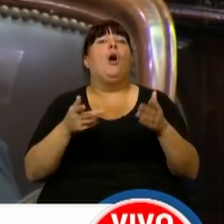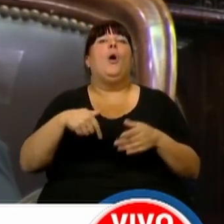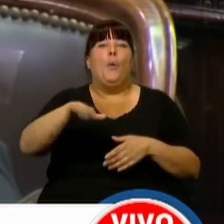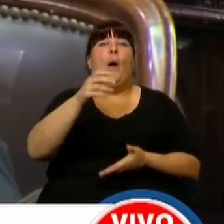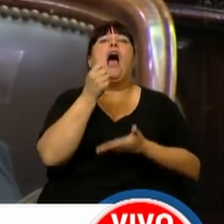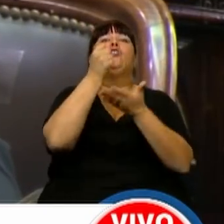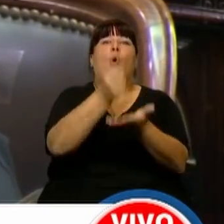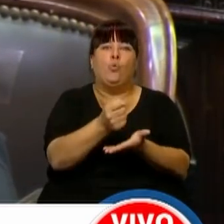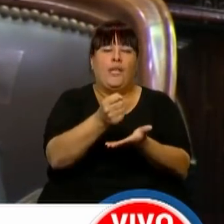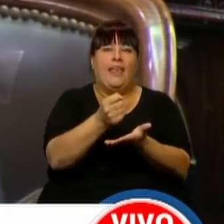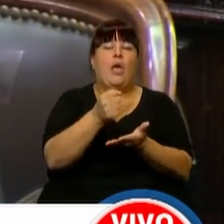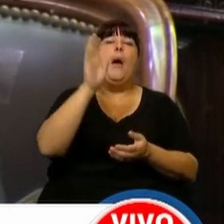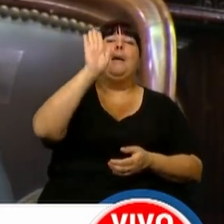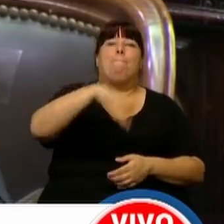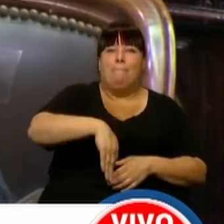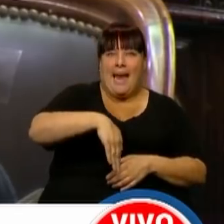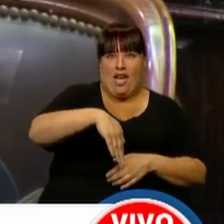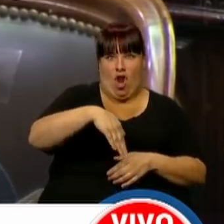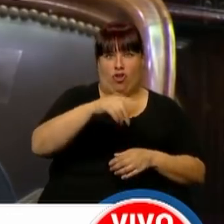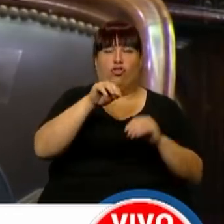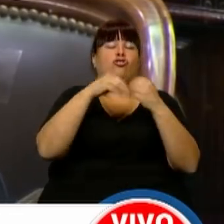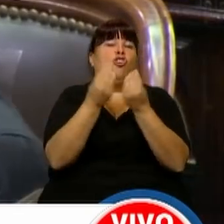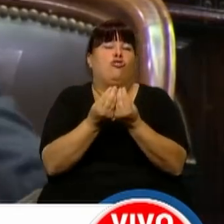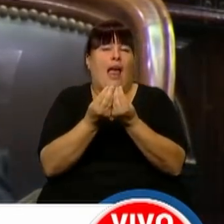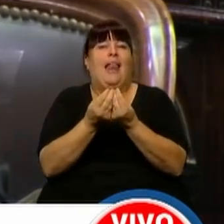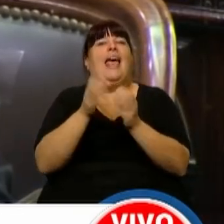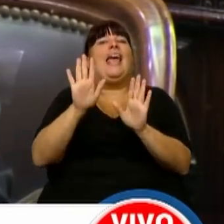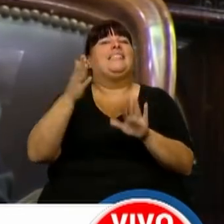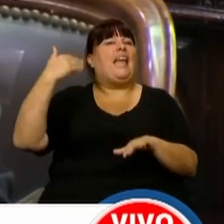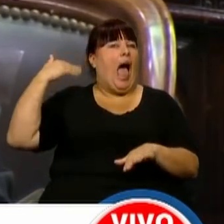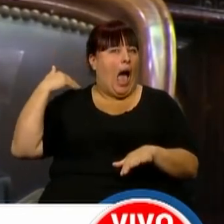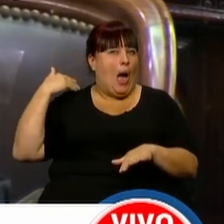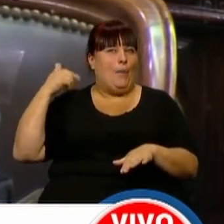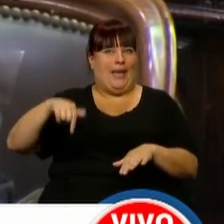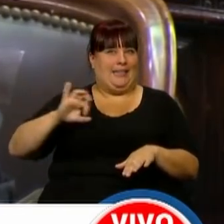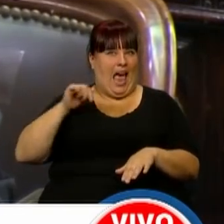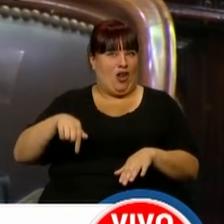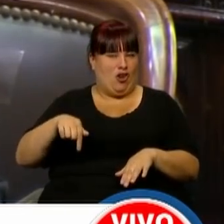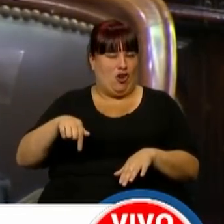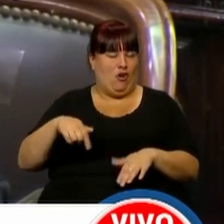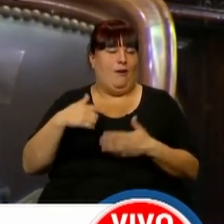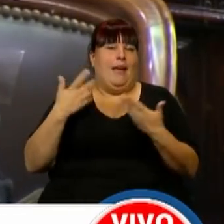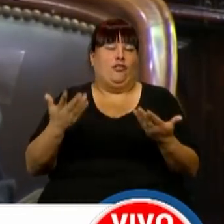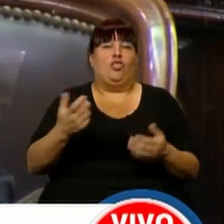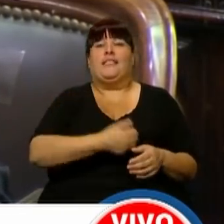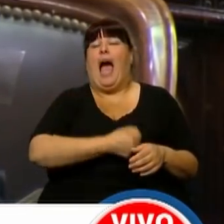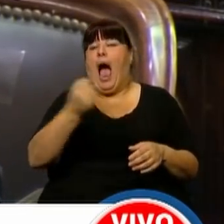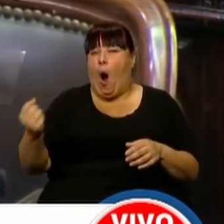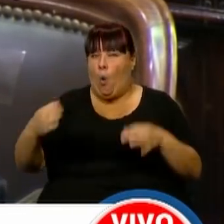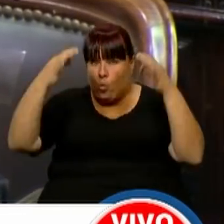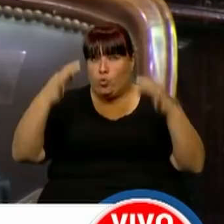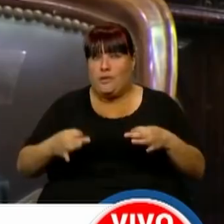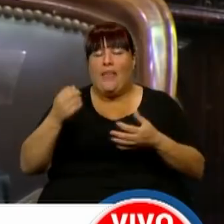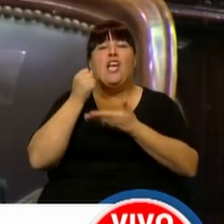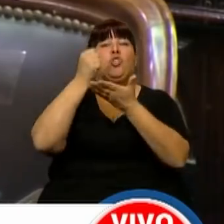tener subsidios que van a ser menos nominalmente que los que tuvimos durante este año, con lo cual el ajuste en términos reales